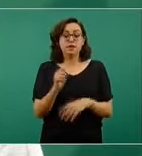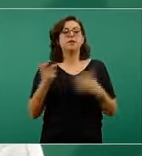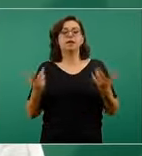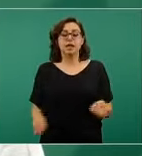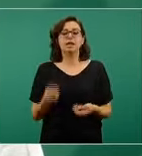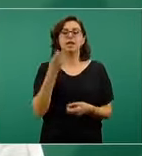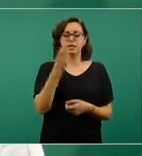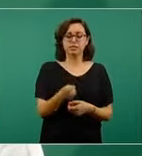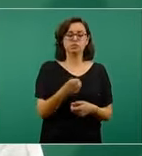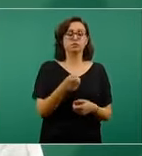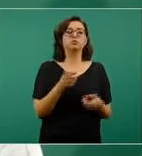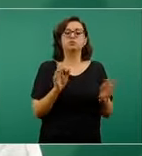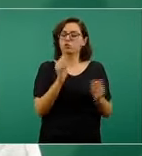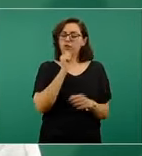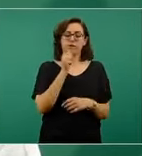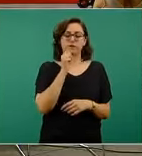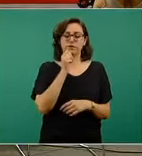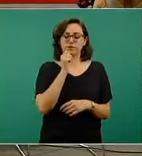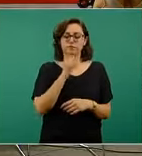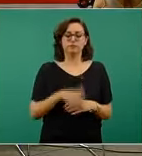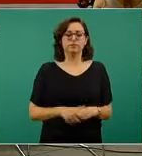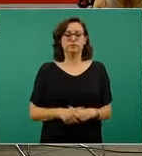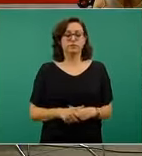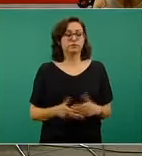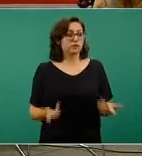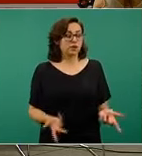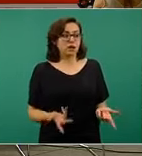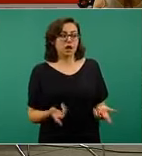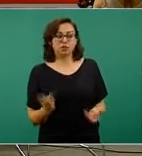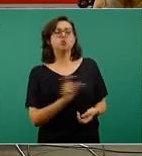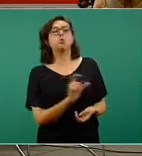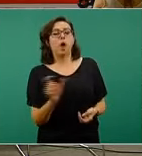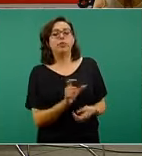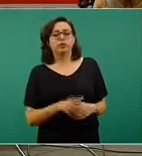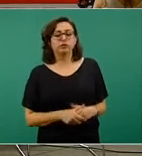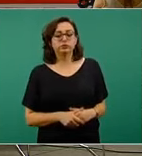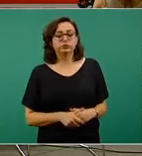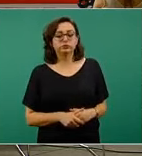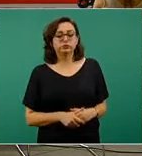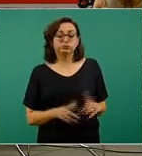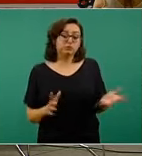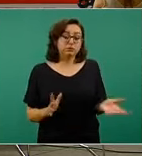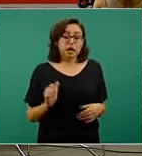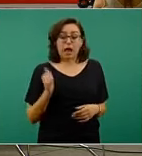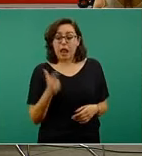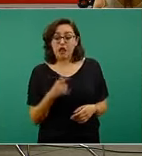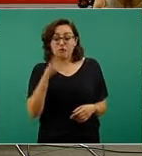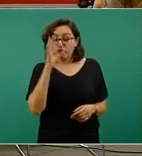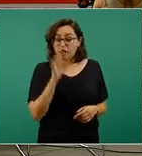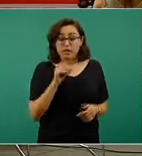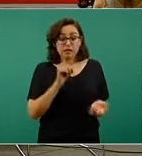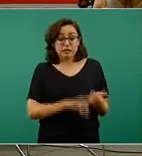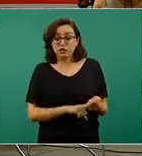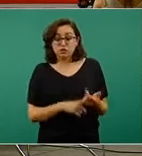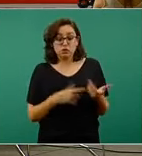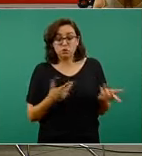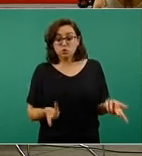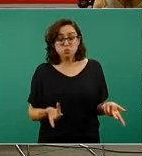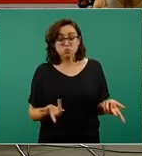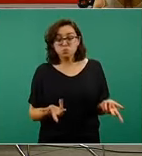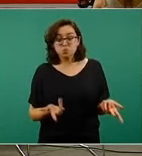no ha estado completo todavía. Entonces se puede decir que, bueno, o se puede pensar de que ha habido una pequeña falla en lo que es el caso